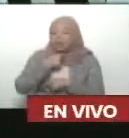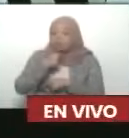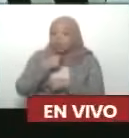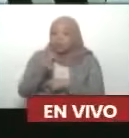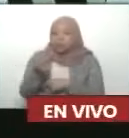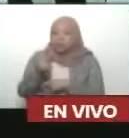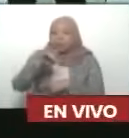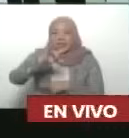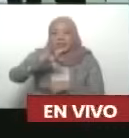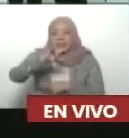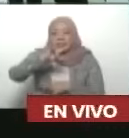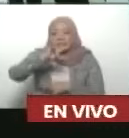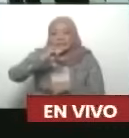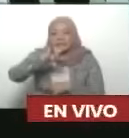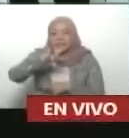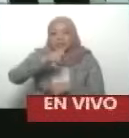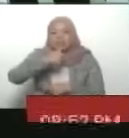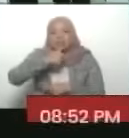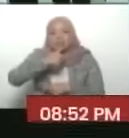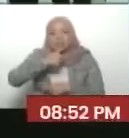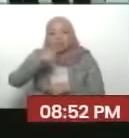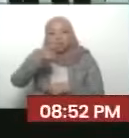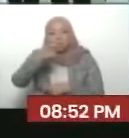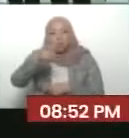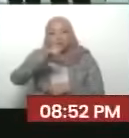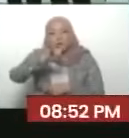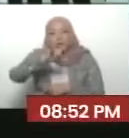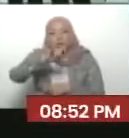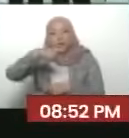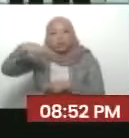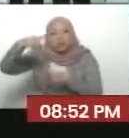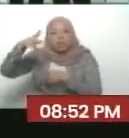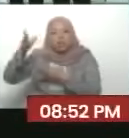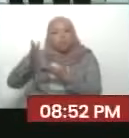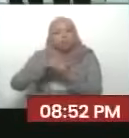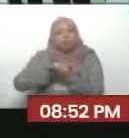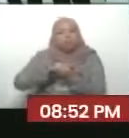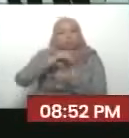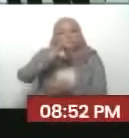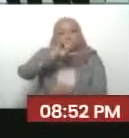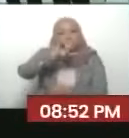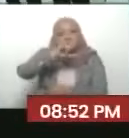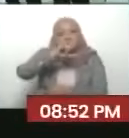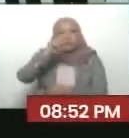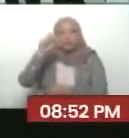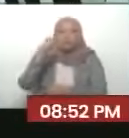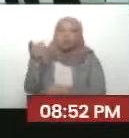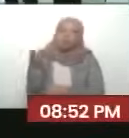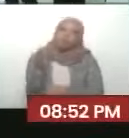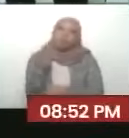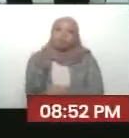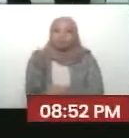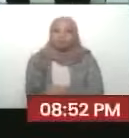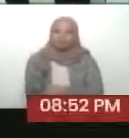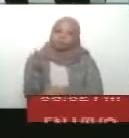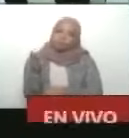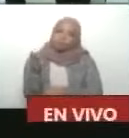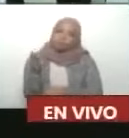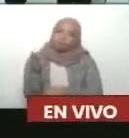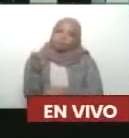Instagram también se pone en una gente. ¿Quién se pone también en Instagram? Ya TikTok como que desplazó Instagram, ¿para ver? No tanto.